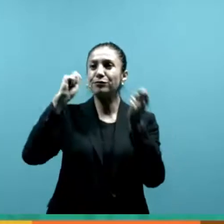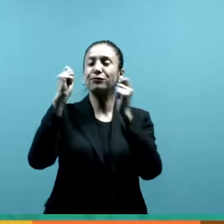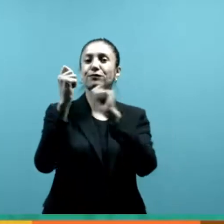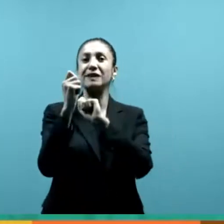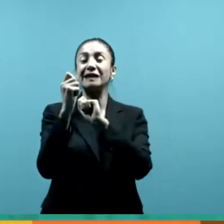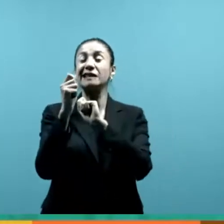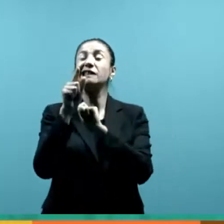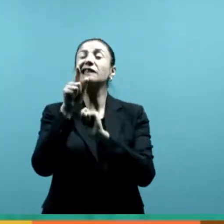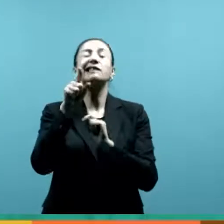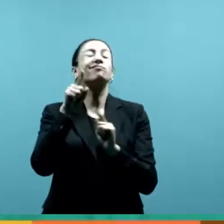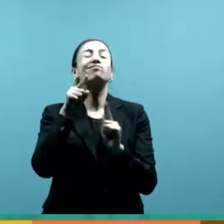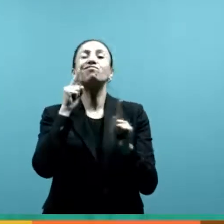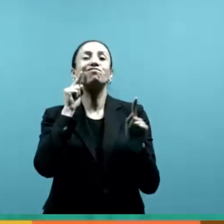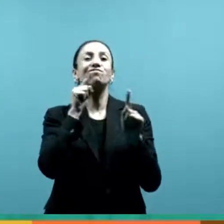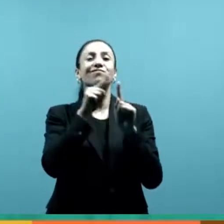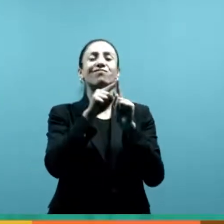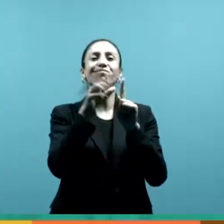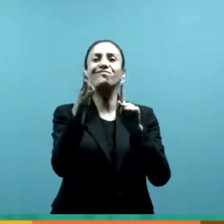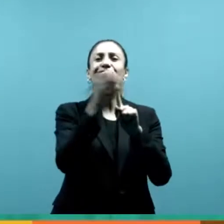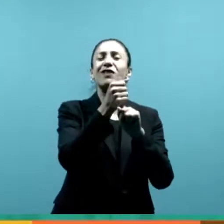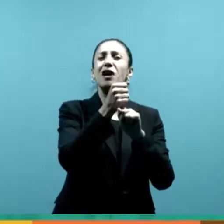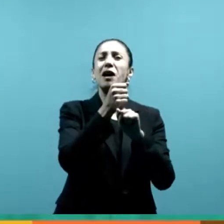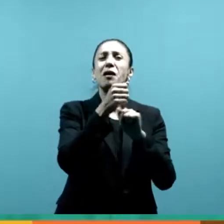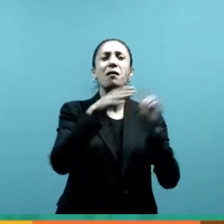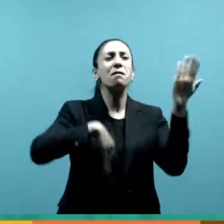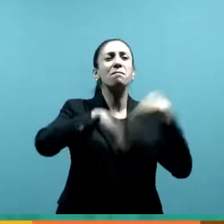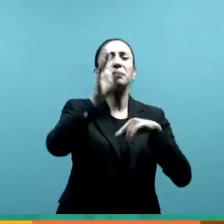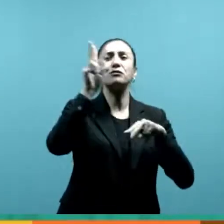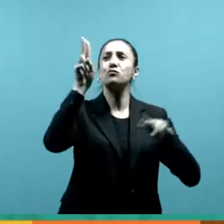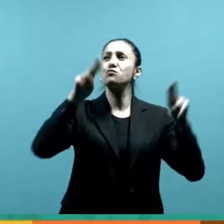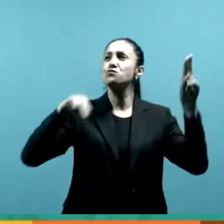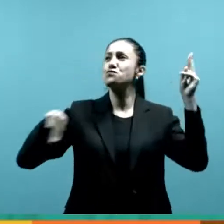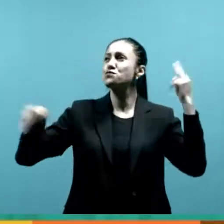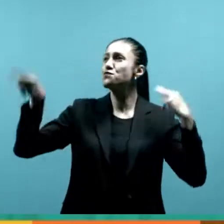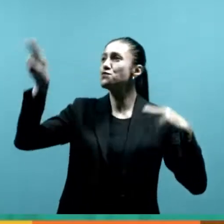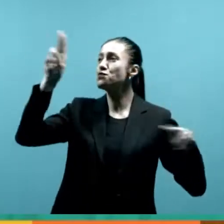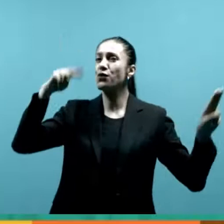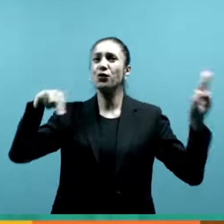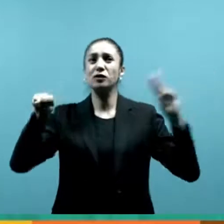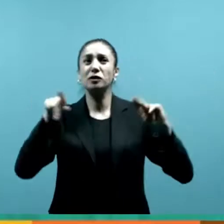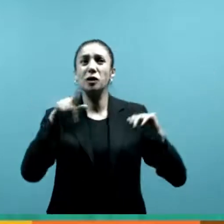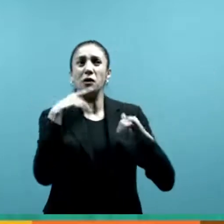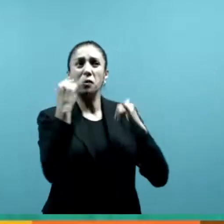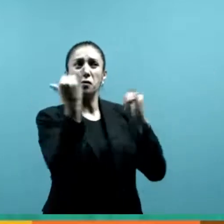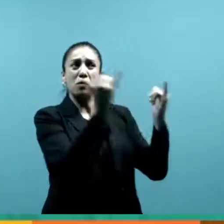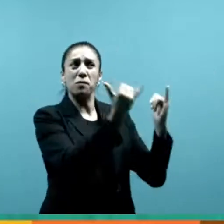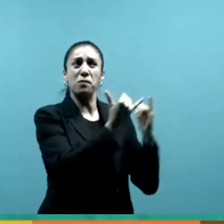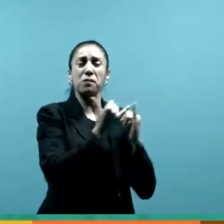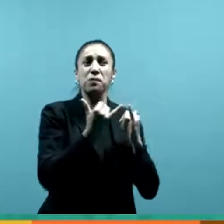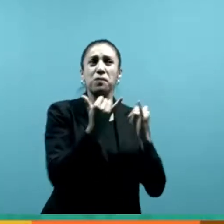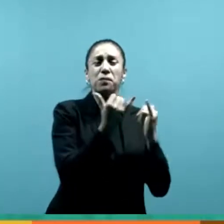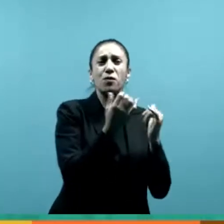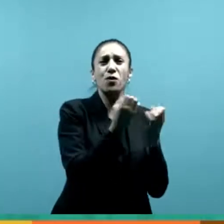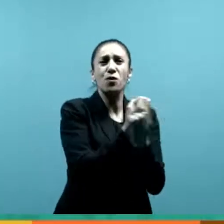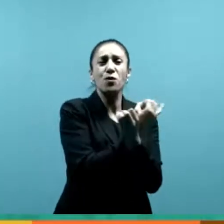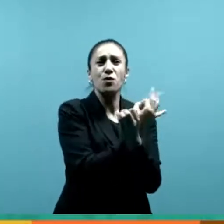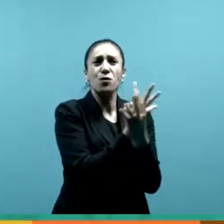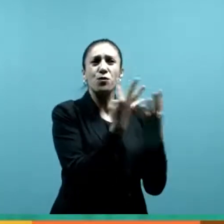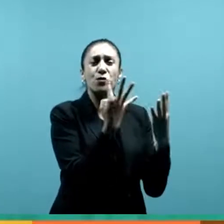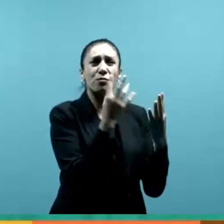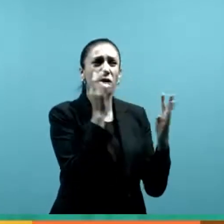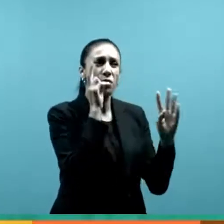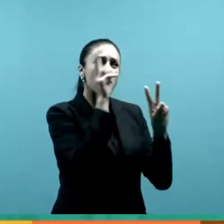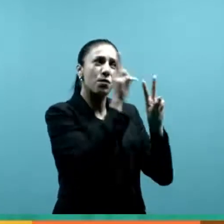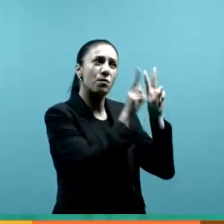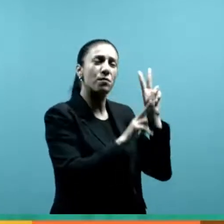muy exitoso en muchos museos es que aunque hay muchos hechos, muchos números, podemos verlo siempre desde